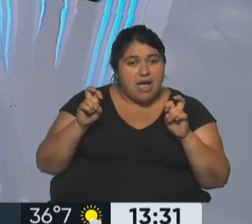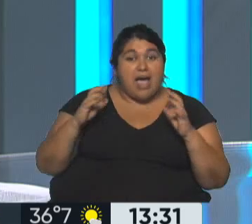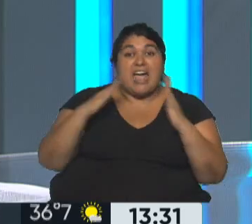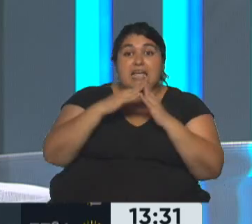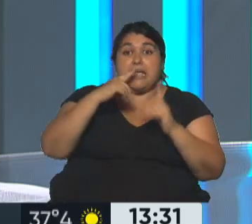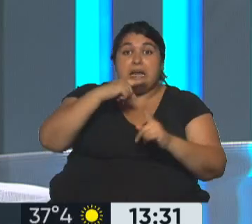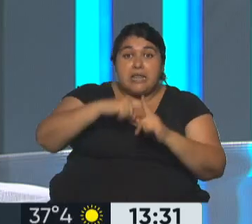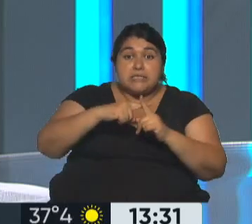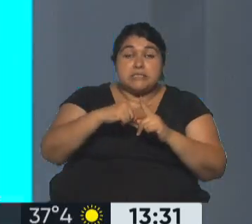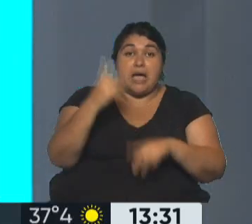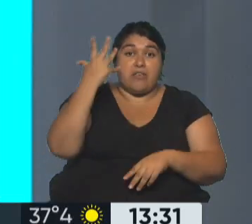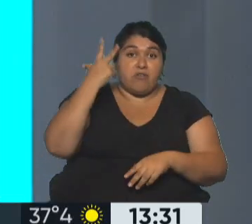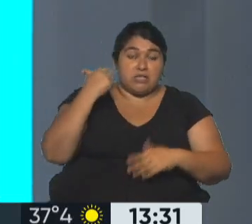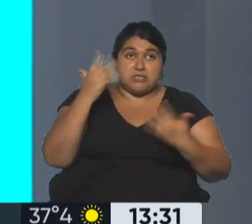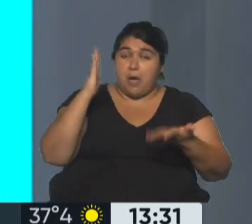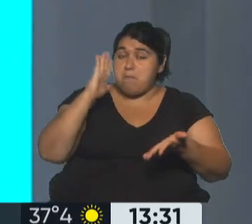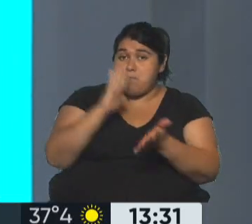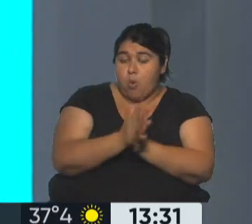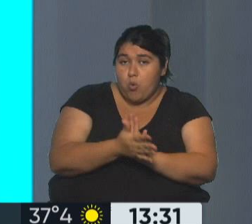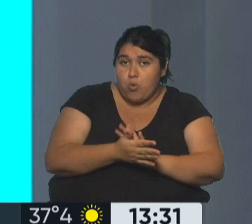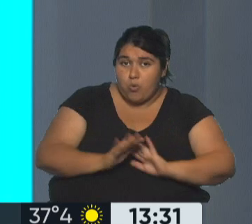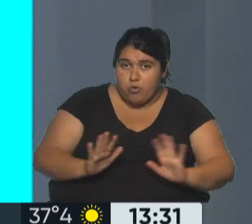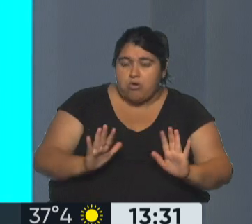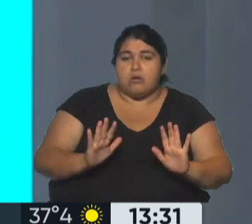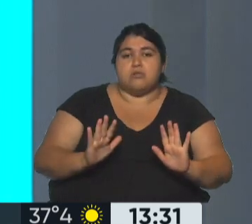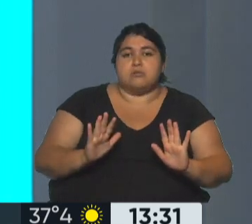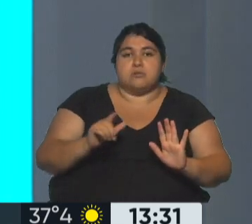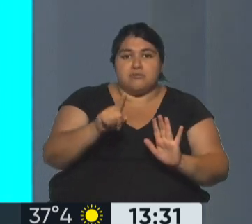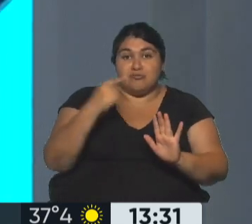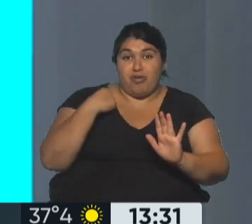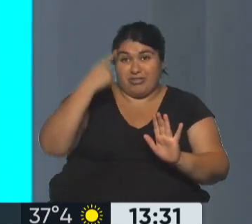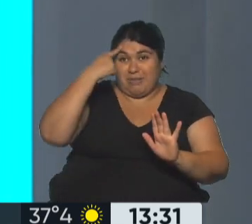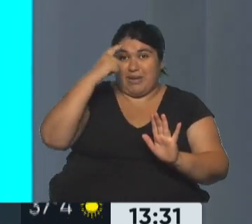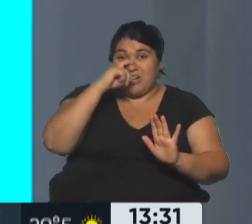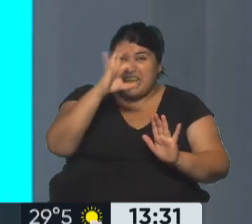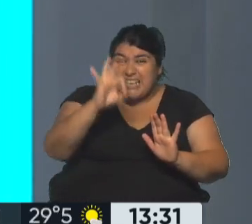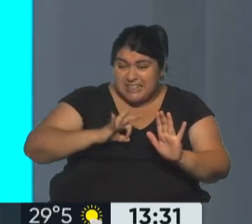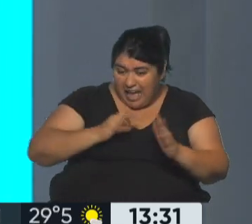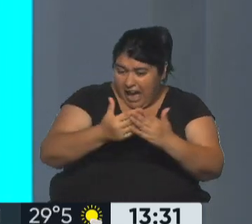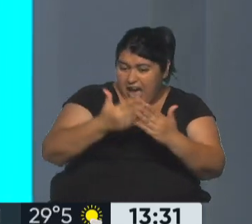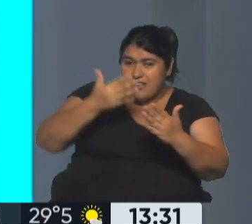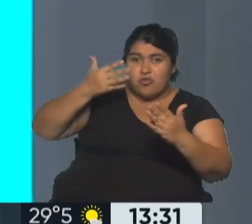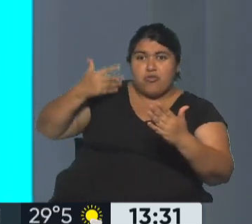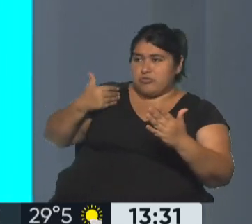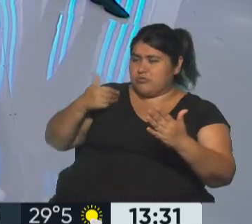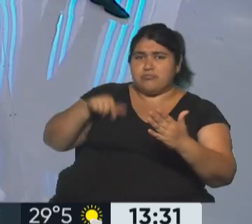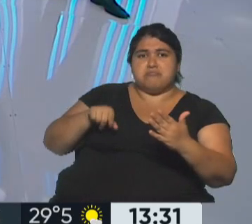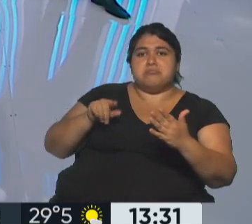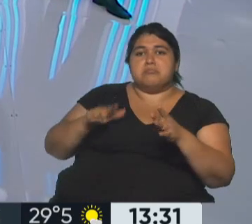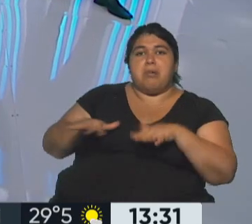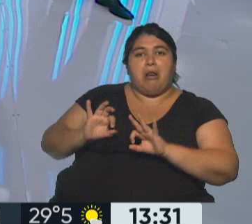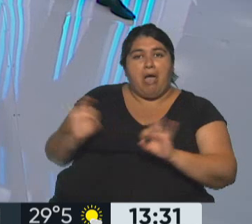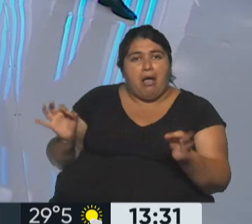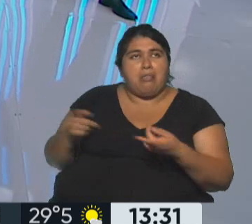francesa. Quiere decir que en 70 años, tirá para atrás, esas estructuras no hicieron